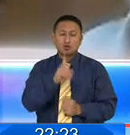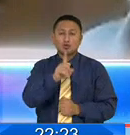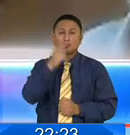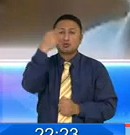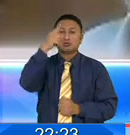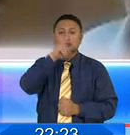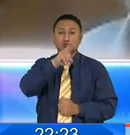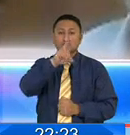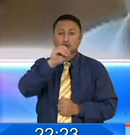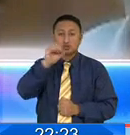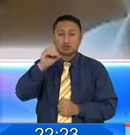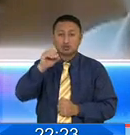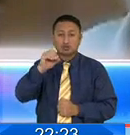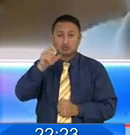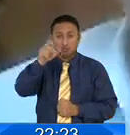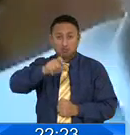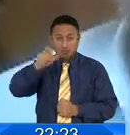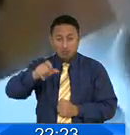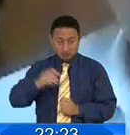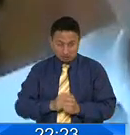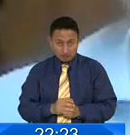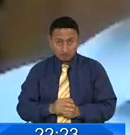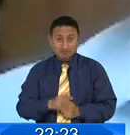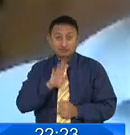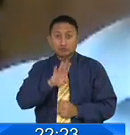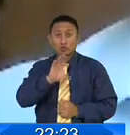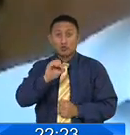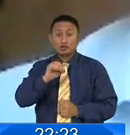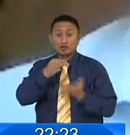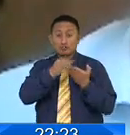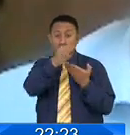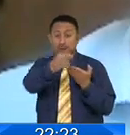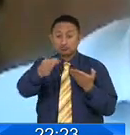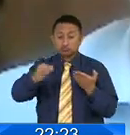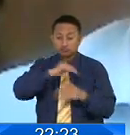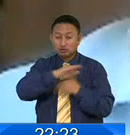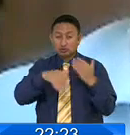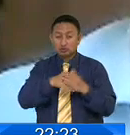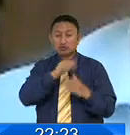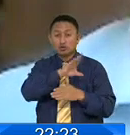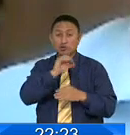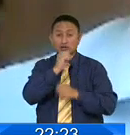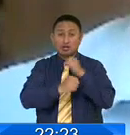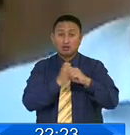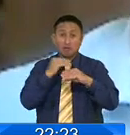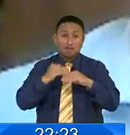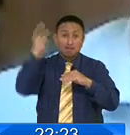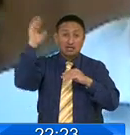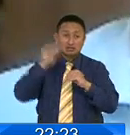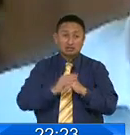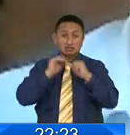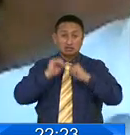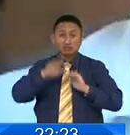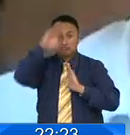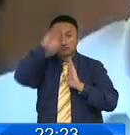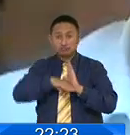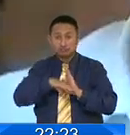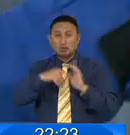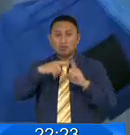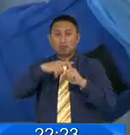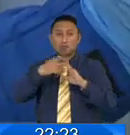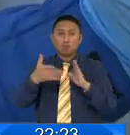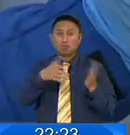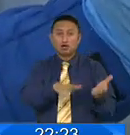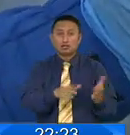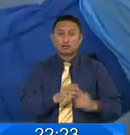1.200.000 primero de los 40 cantones prioritarios a todos los mayores de 50 años, ya bajamos a más de la mitad las muertes.